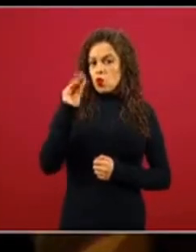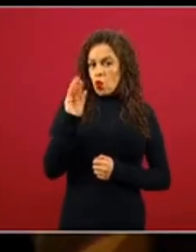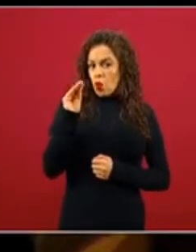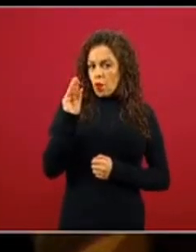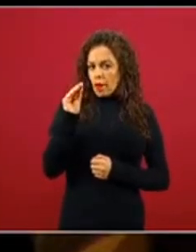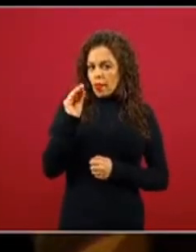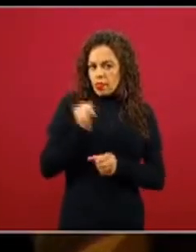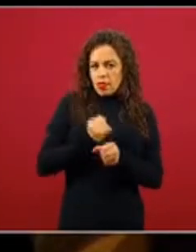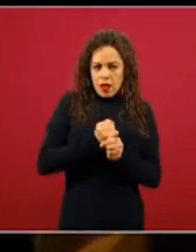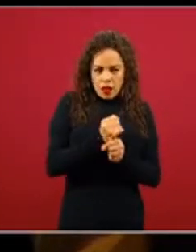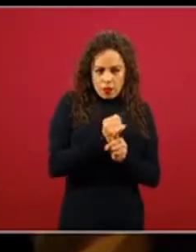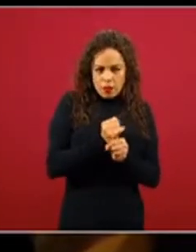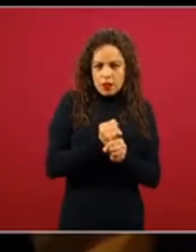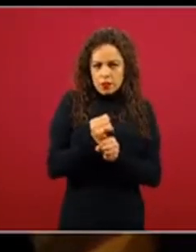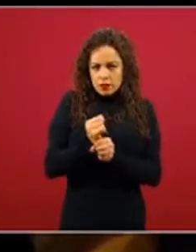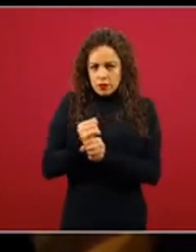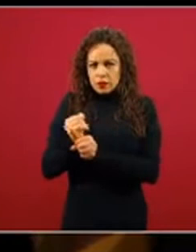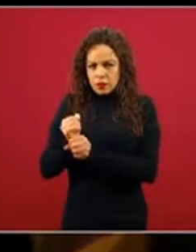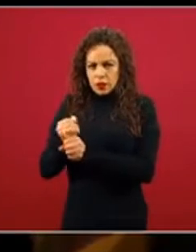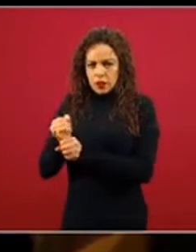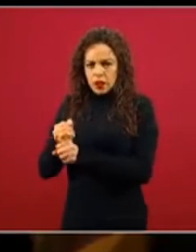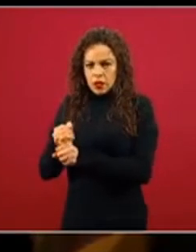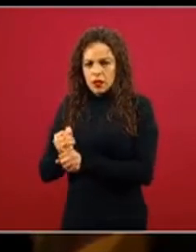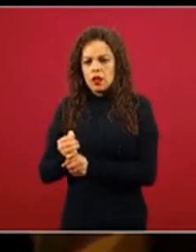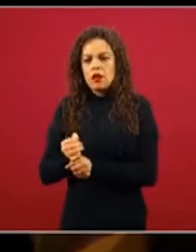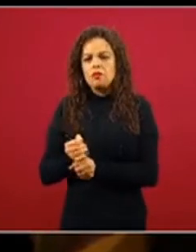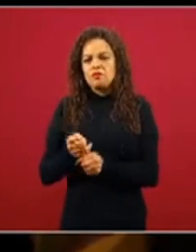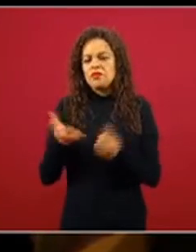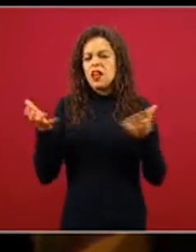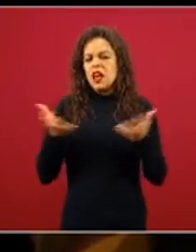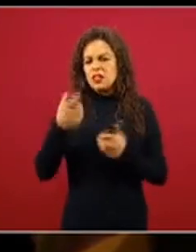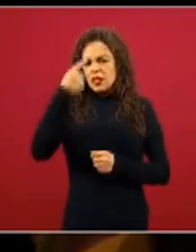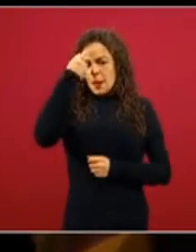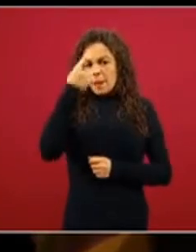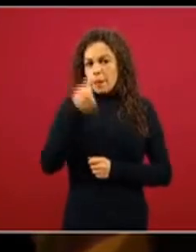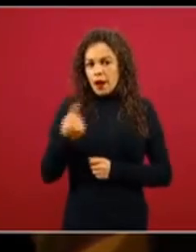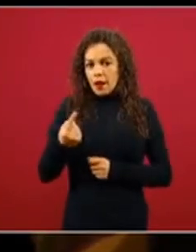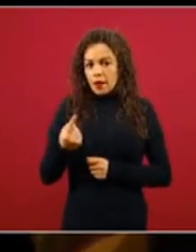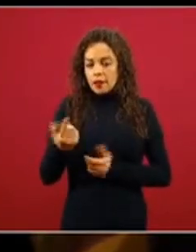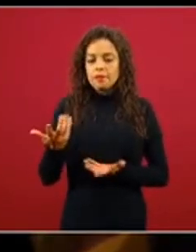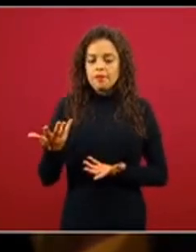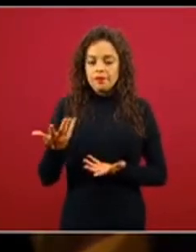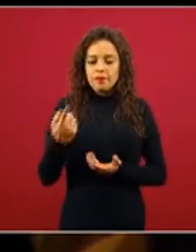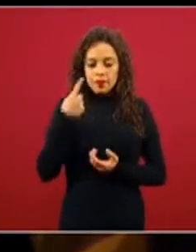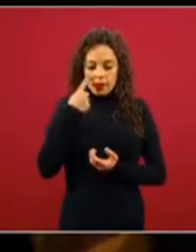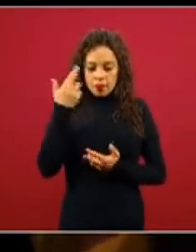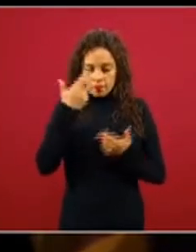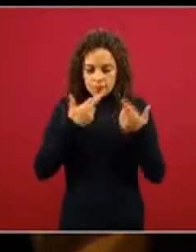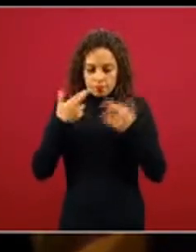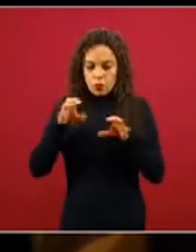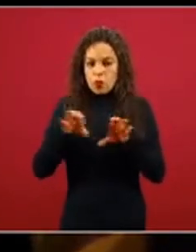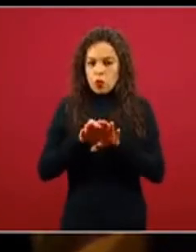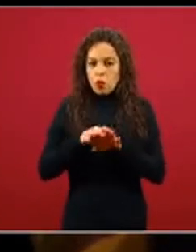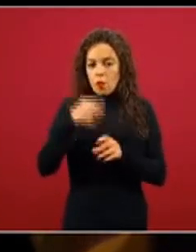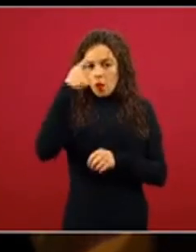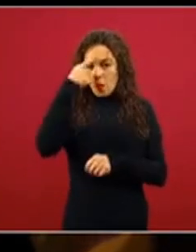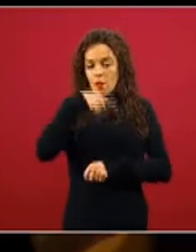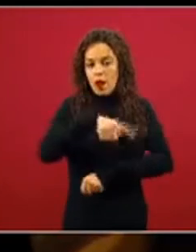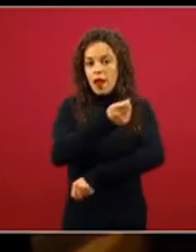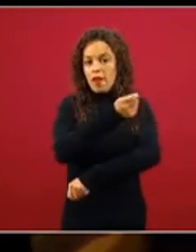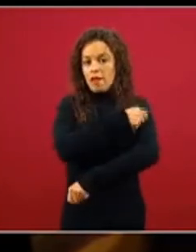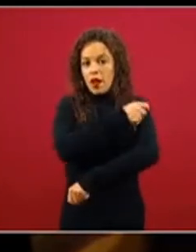investigaciones que se están realizando para una vacuna o bien ensayos clínicos. A mí me gustaría saber en este tema cómo